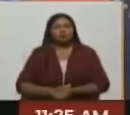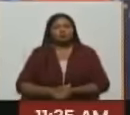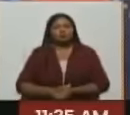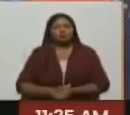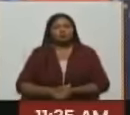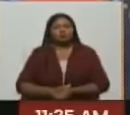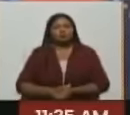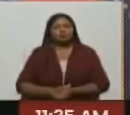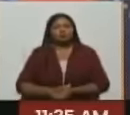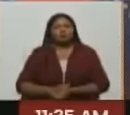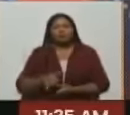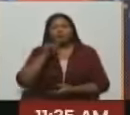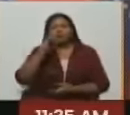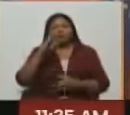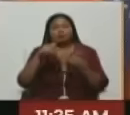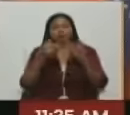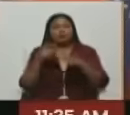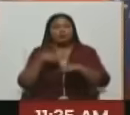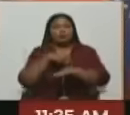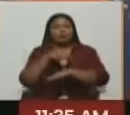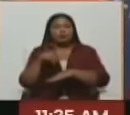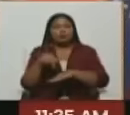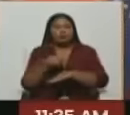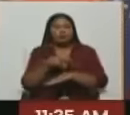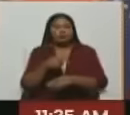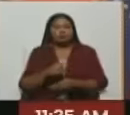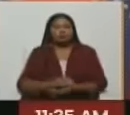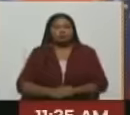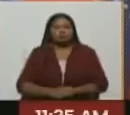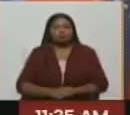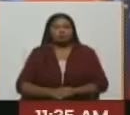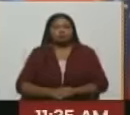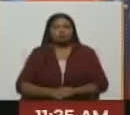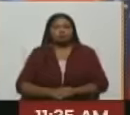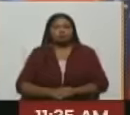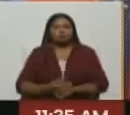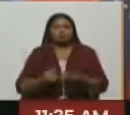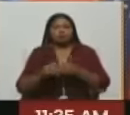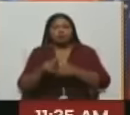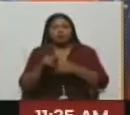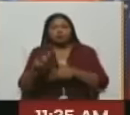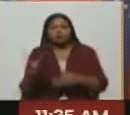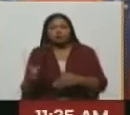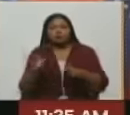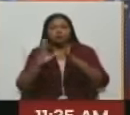reportajes hasta de horas a los bandidos, a los ladrones.